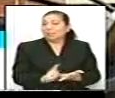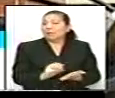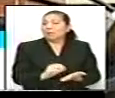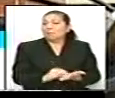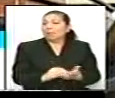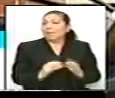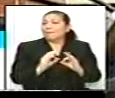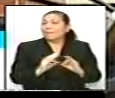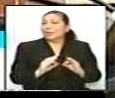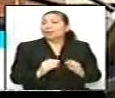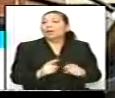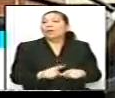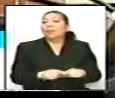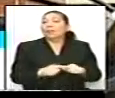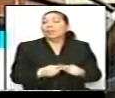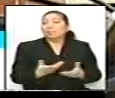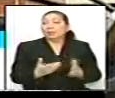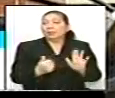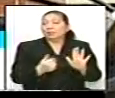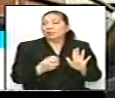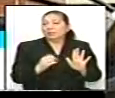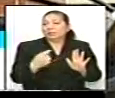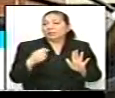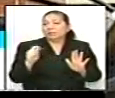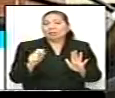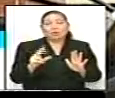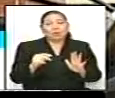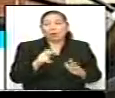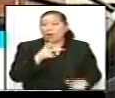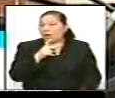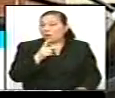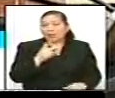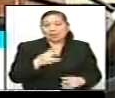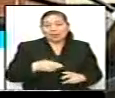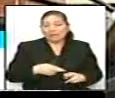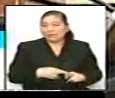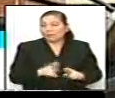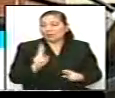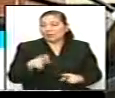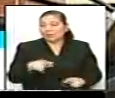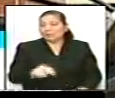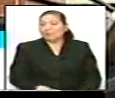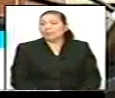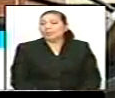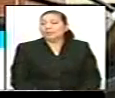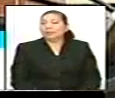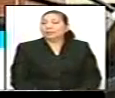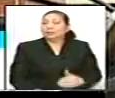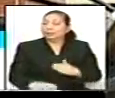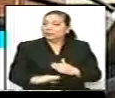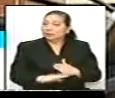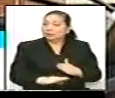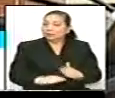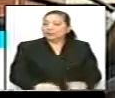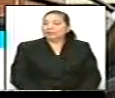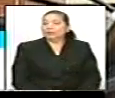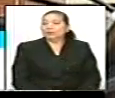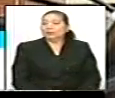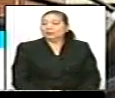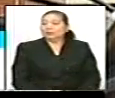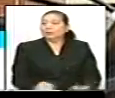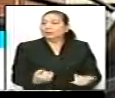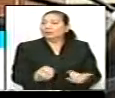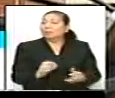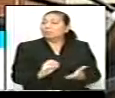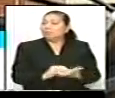riesgosa. Dependemos en el 60% no del agua del río Rímac, sino del trasvase. Entonces es